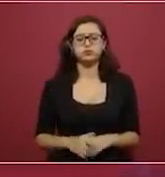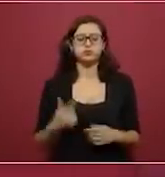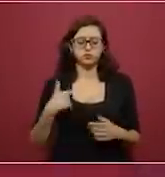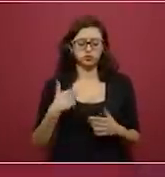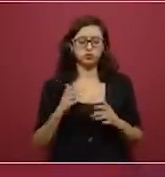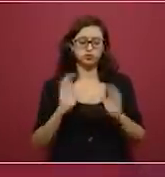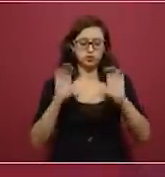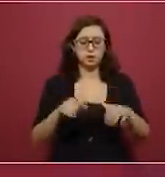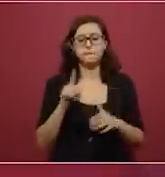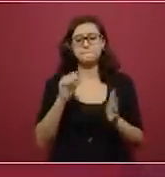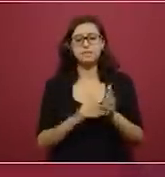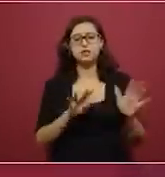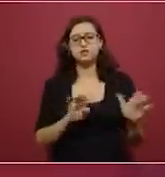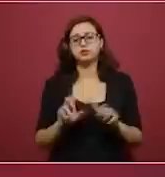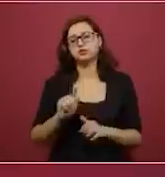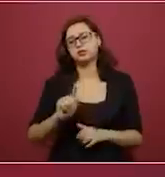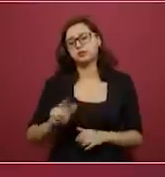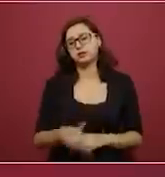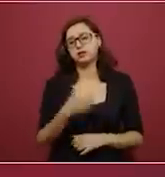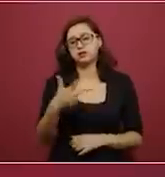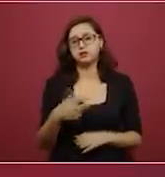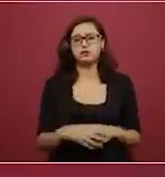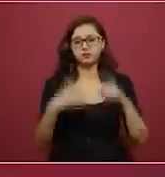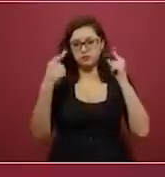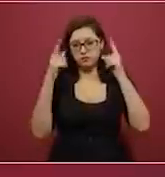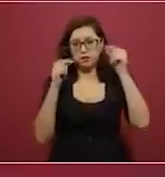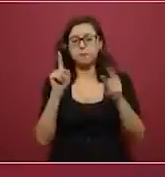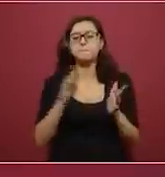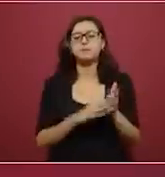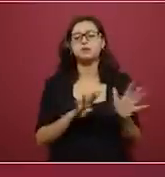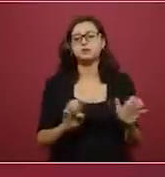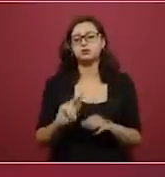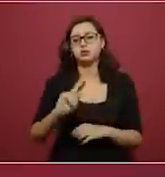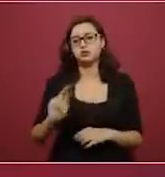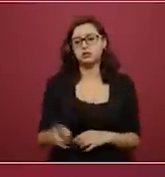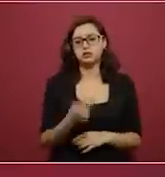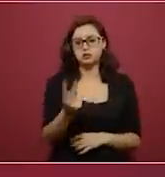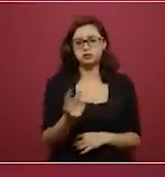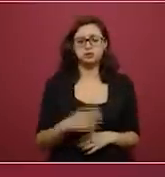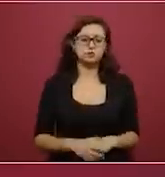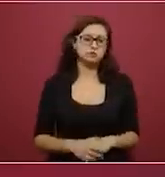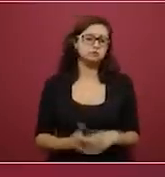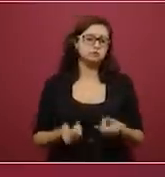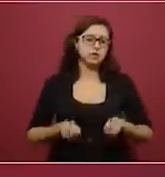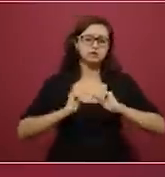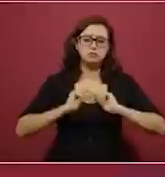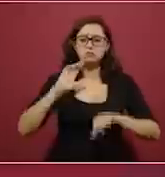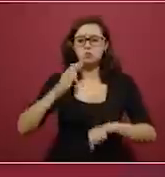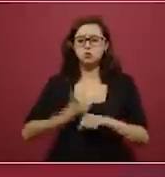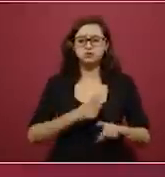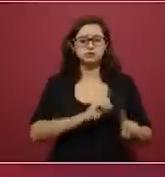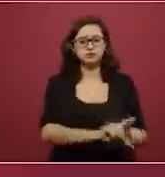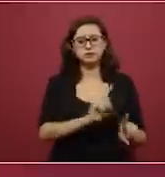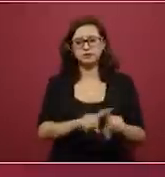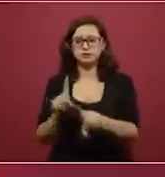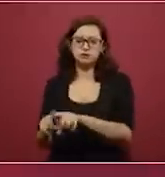naval en el año 1938 regresando en 1982 pasé por diferentes cargos de